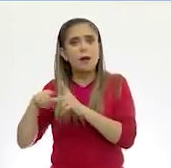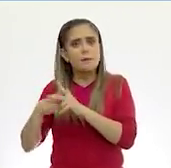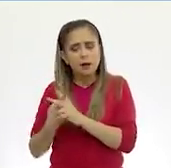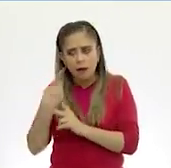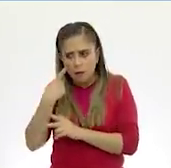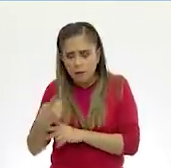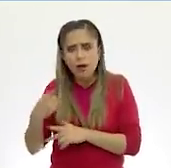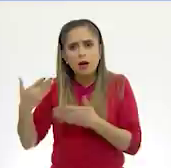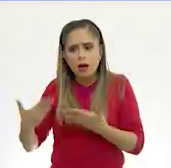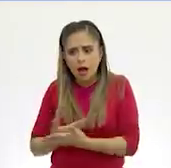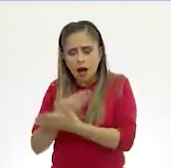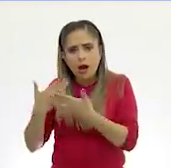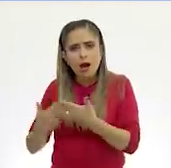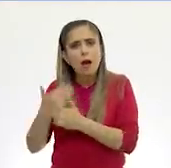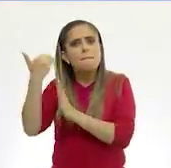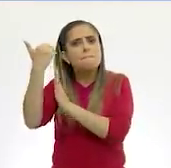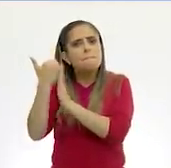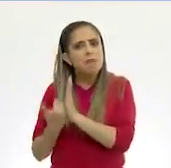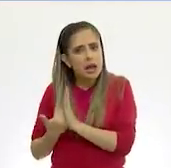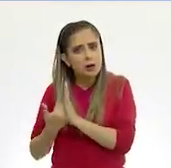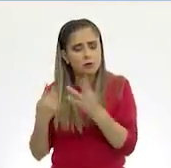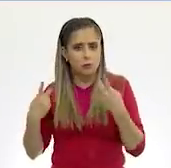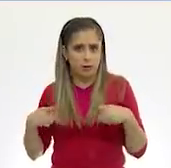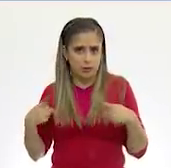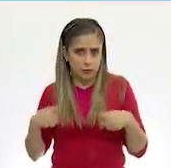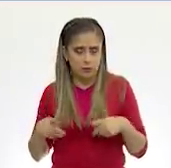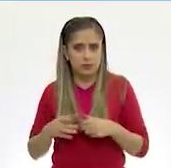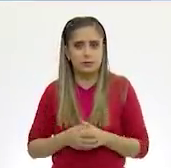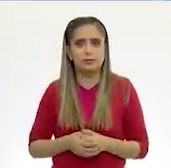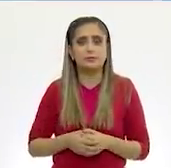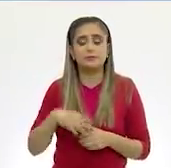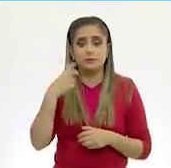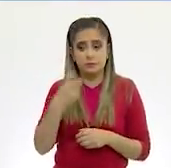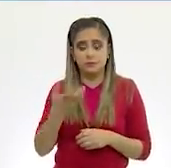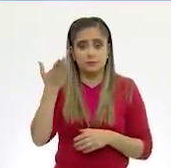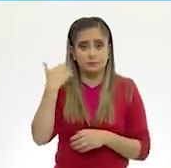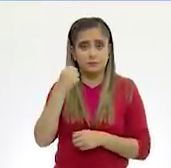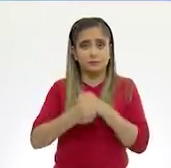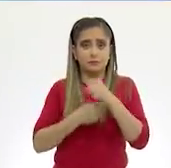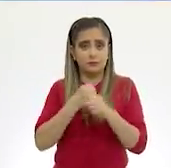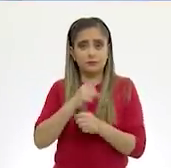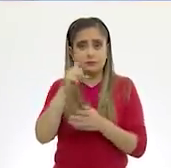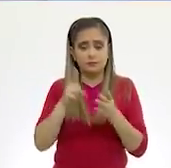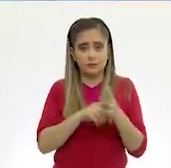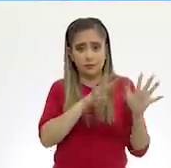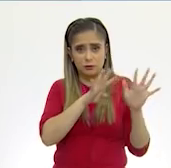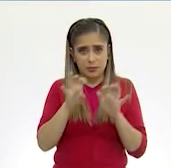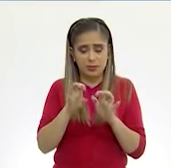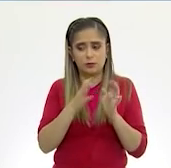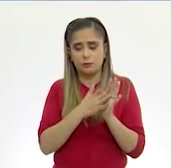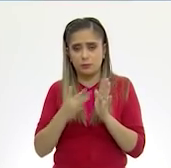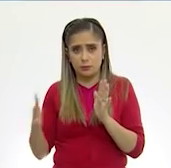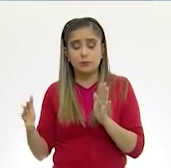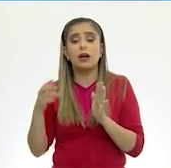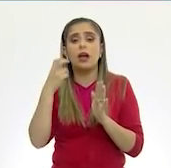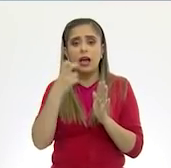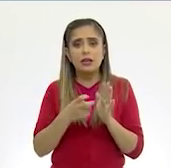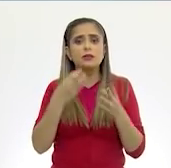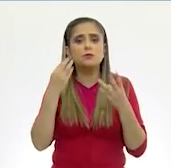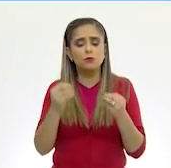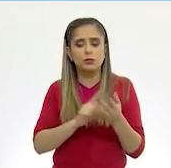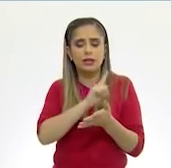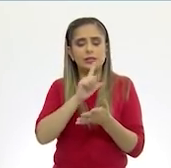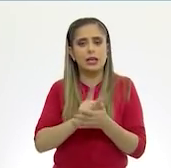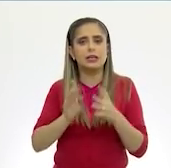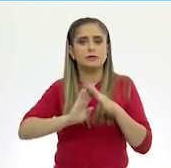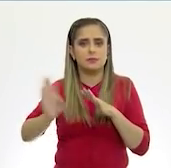disminución del crecimiento poblacional. Durante los primeros decenios del siglo XX, se expidieron leyes que promovían la inmigración, es